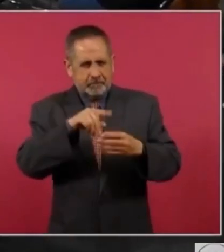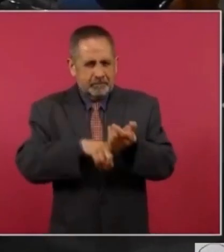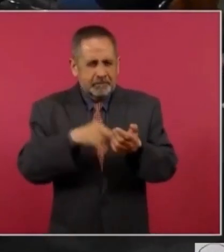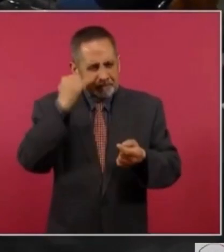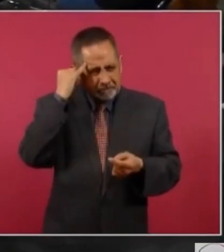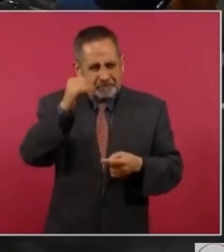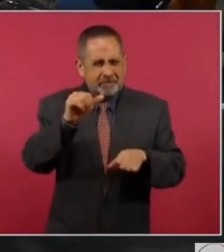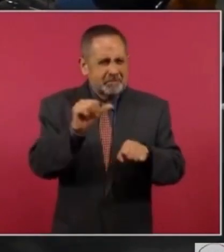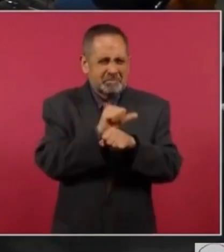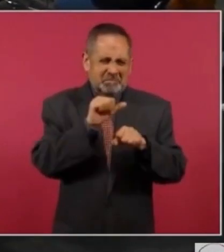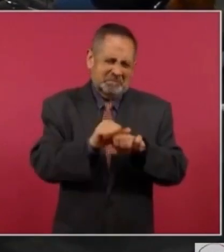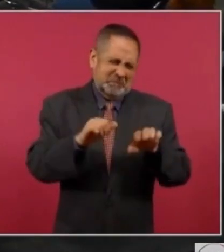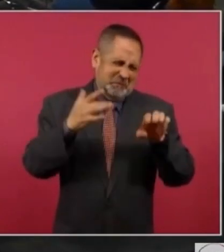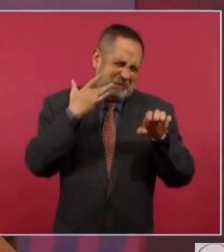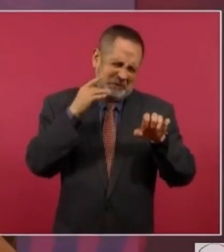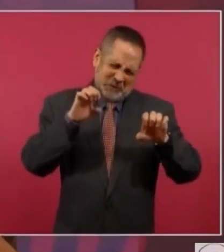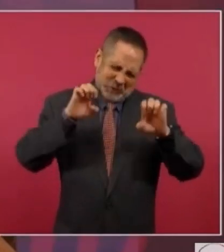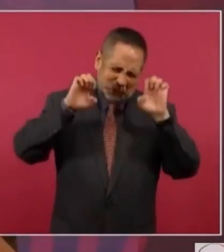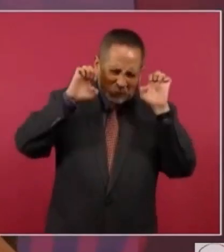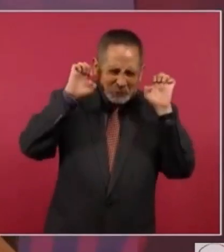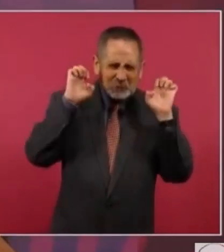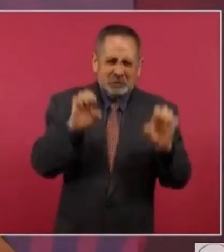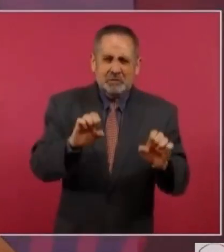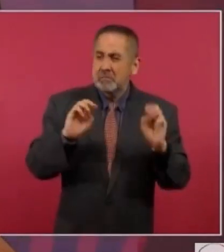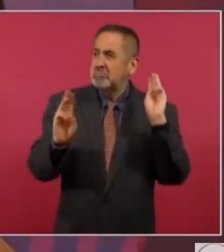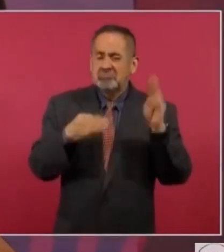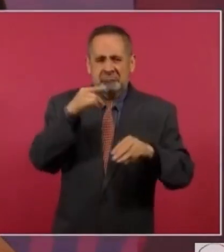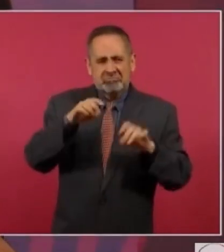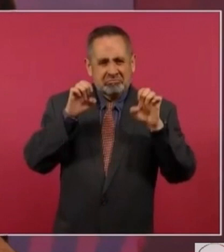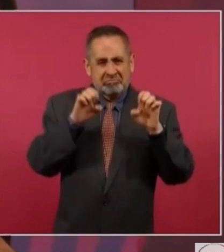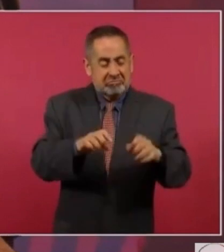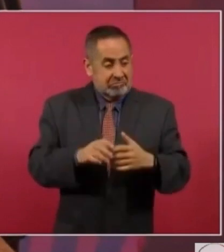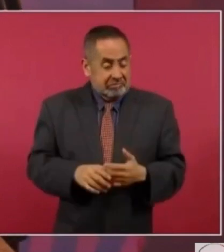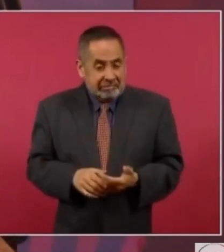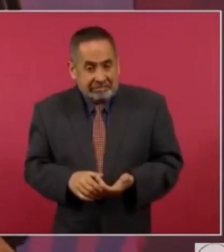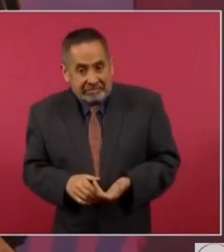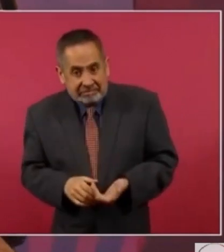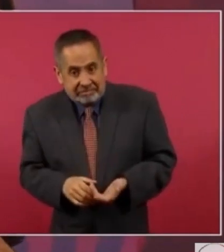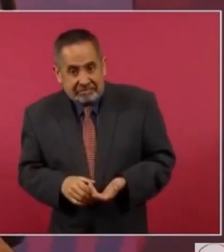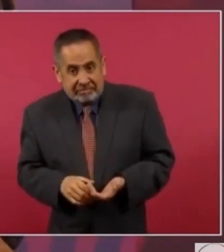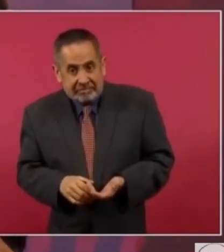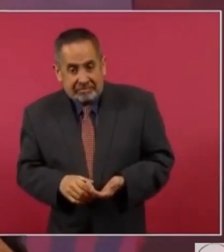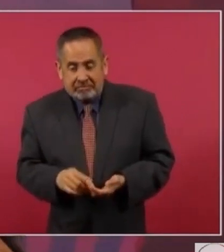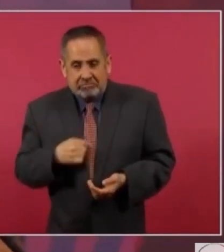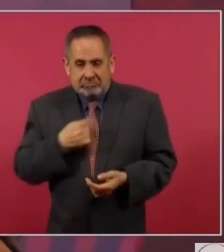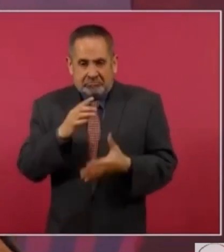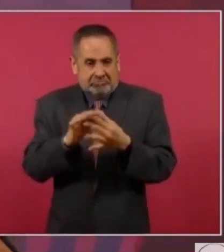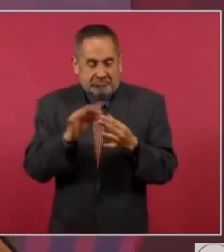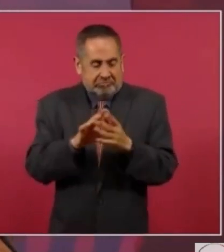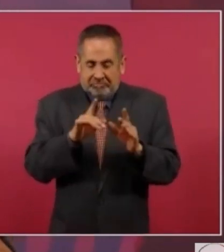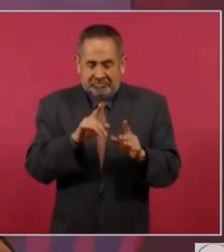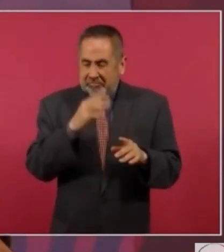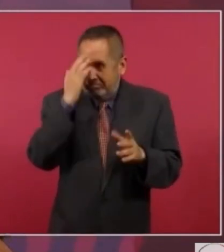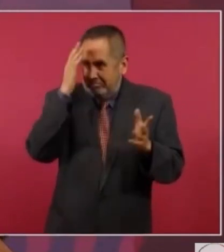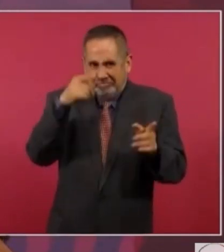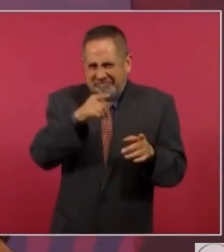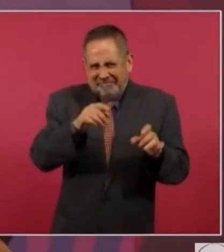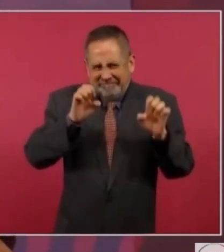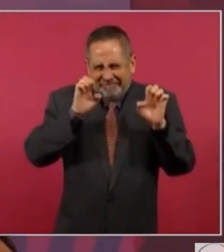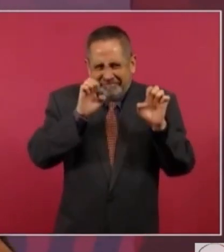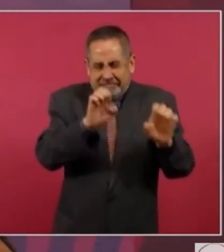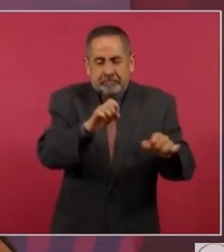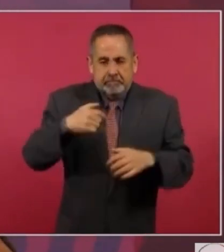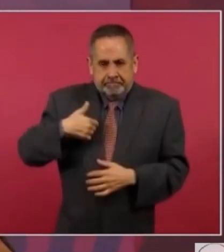imagínense los carros más lujosos del mundo. Yo no los puedo describir porque no